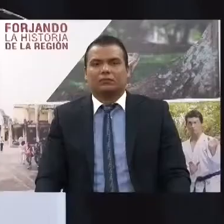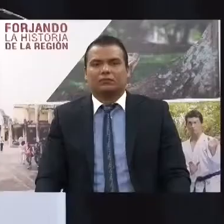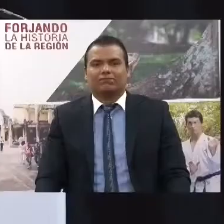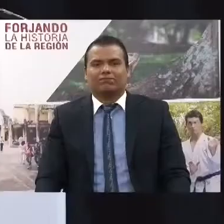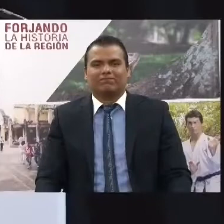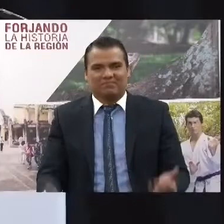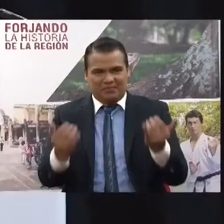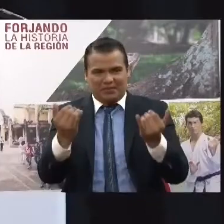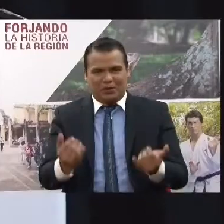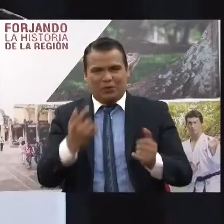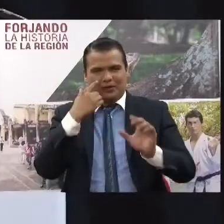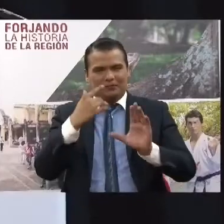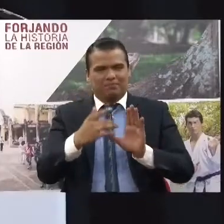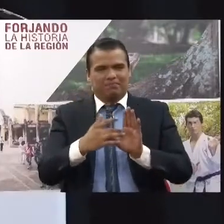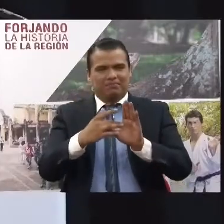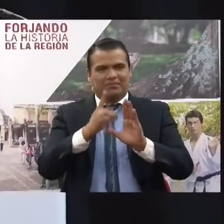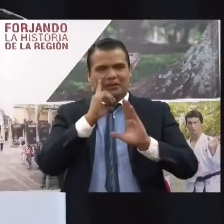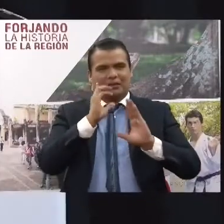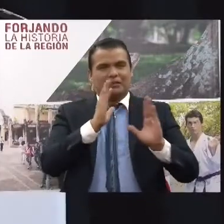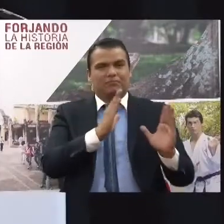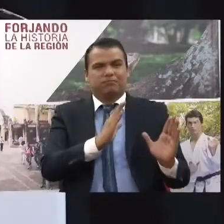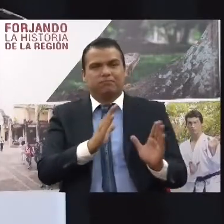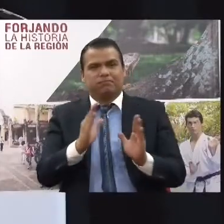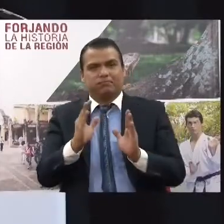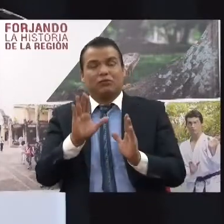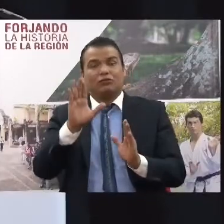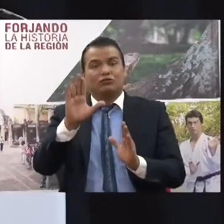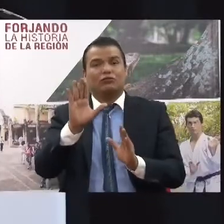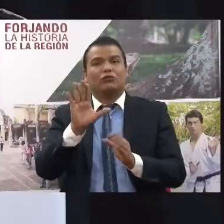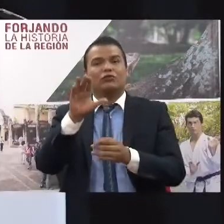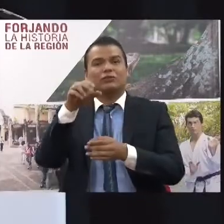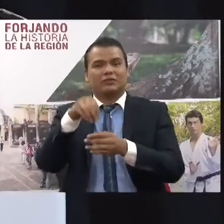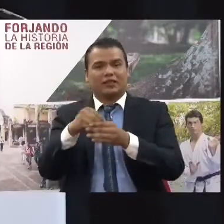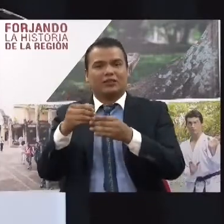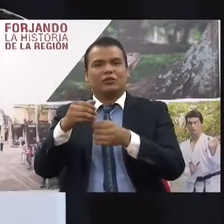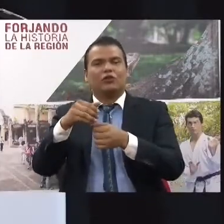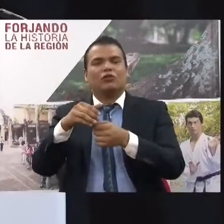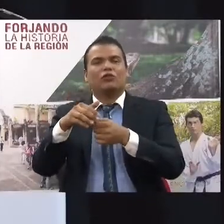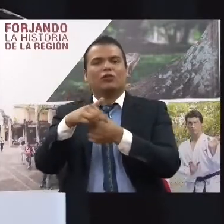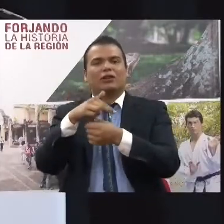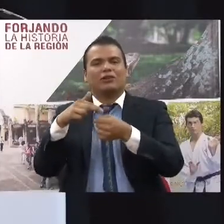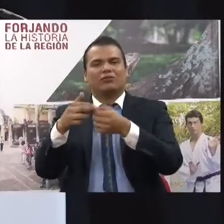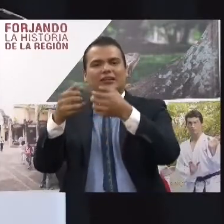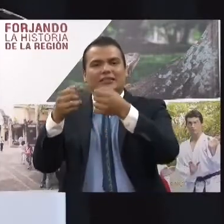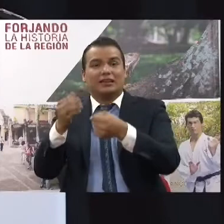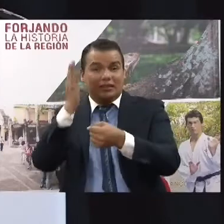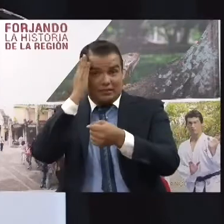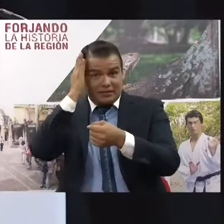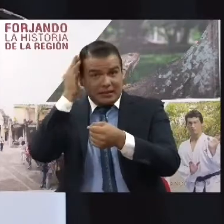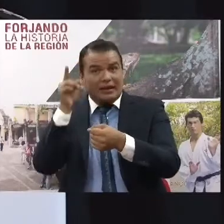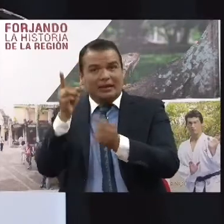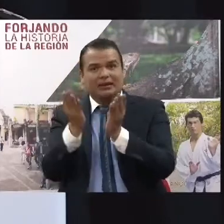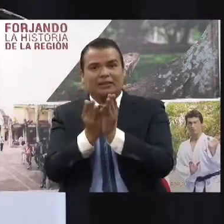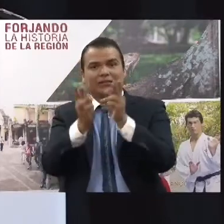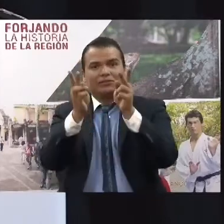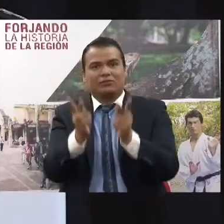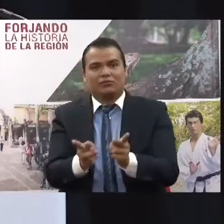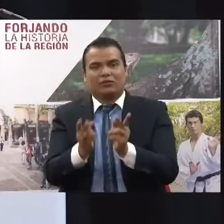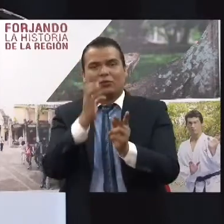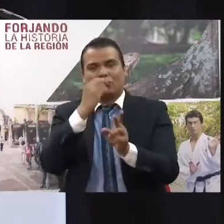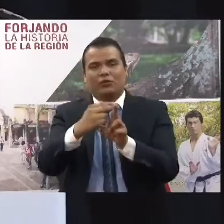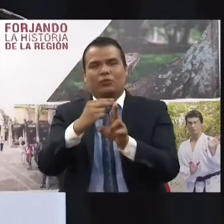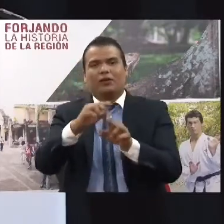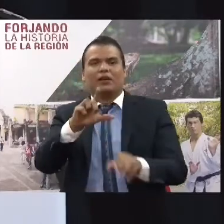Y para esta ceremonia de la Universidad del Valle sede Zarzal, los invito a escuchar a Luis Felipe Canal